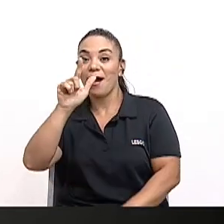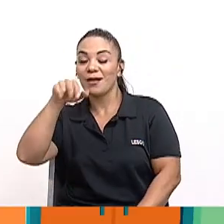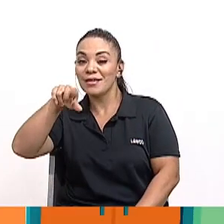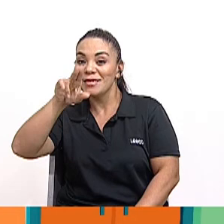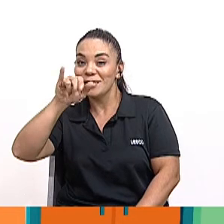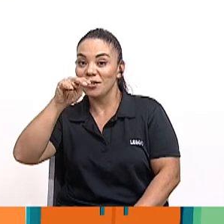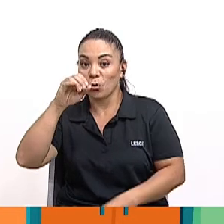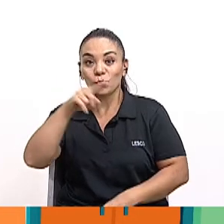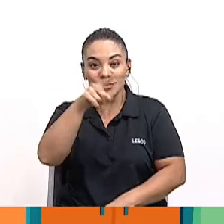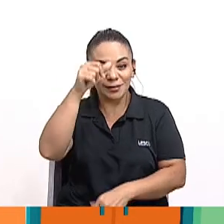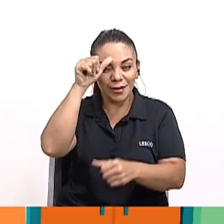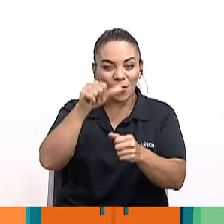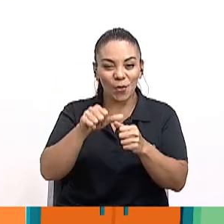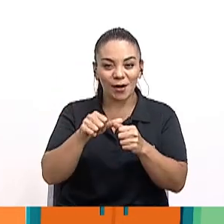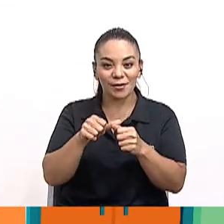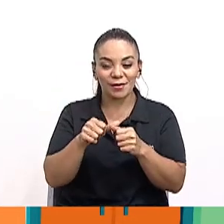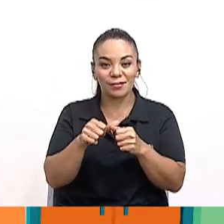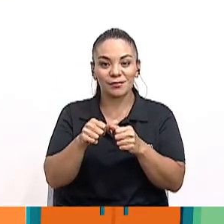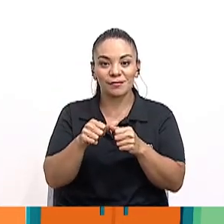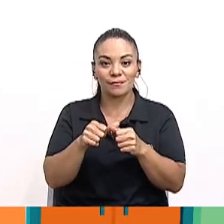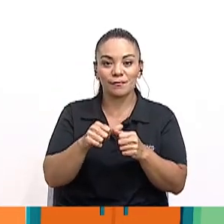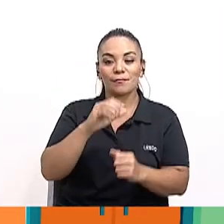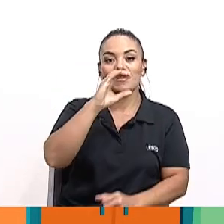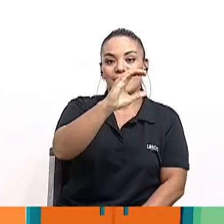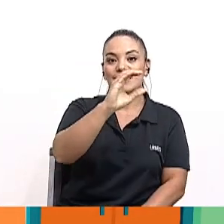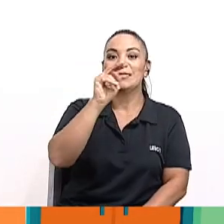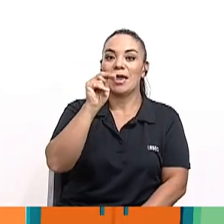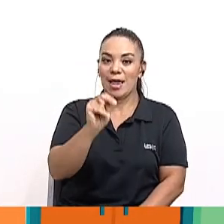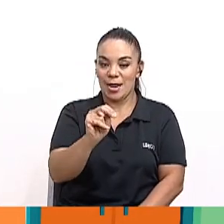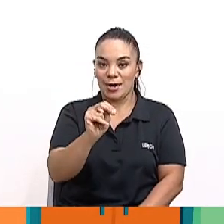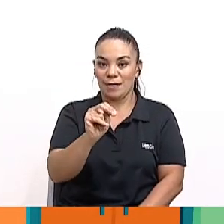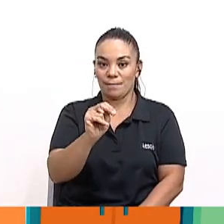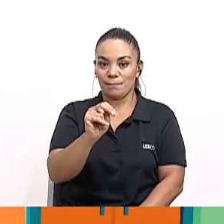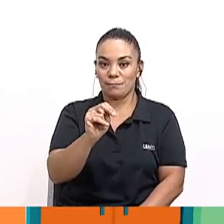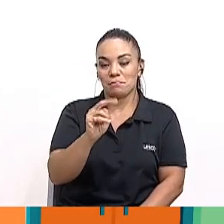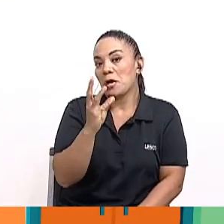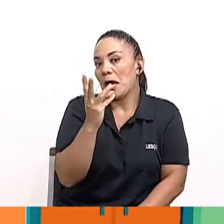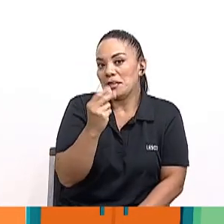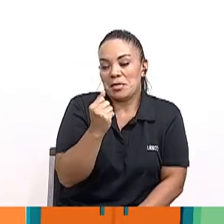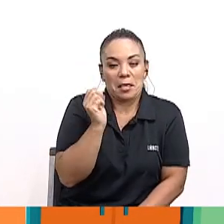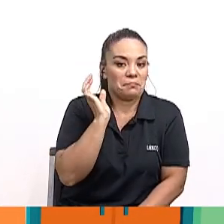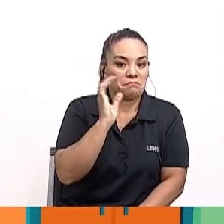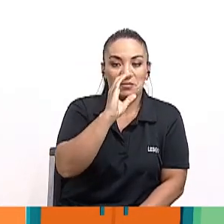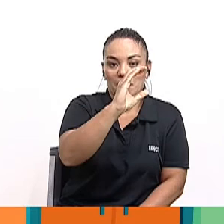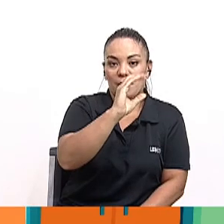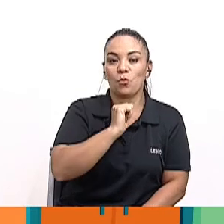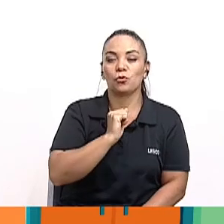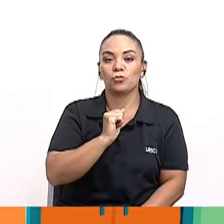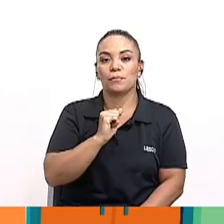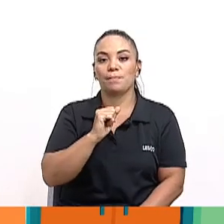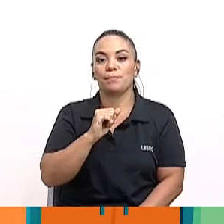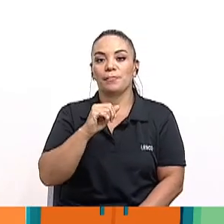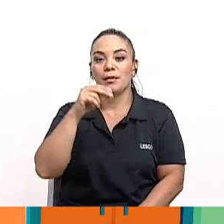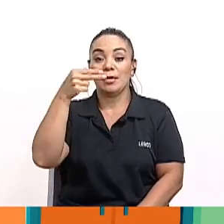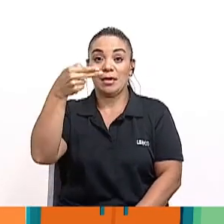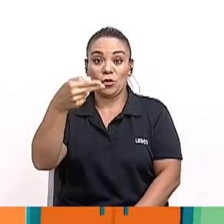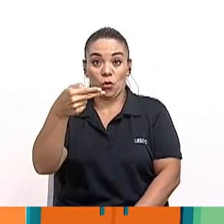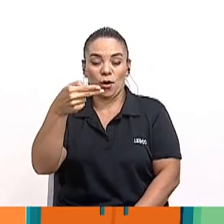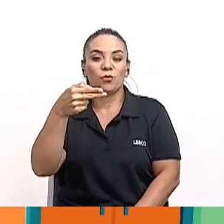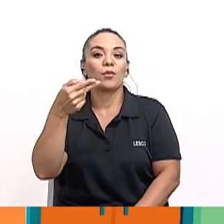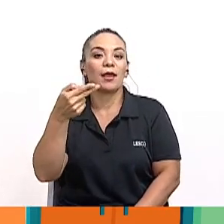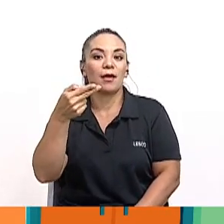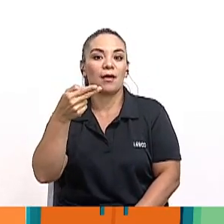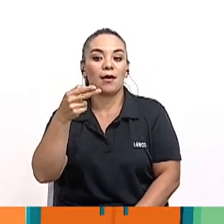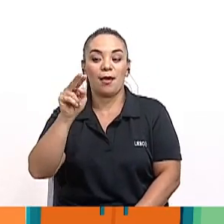¿Se acuerdan? Esa es CN, o sea, una cantidad de N de carbonos. En hidrógeno va a ser el